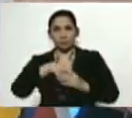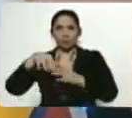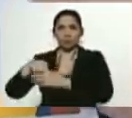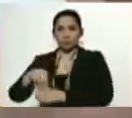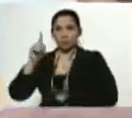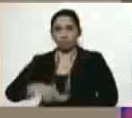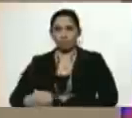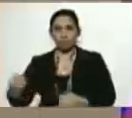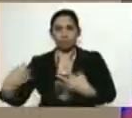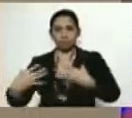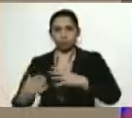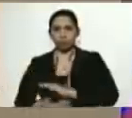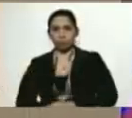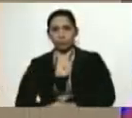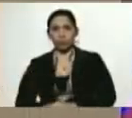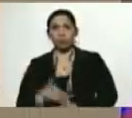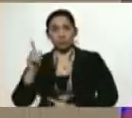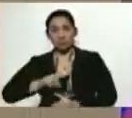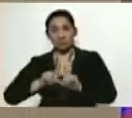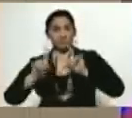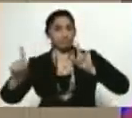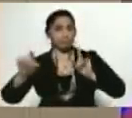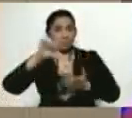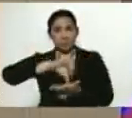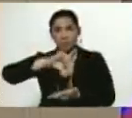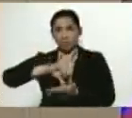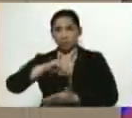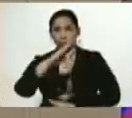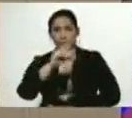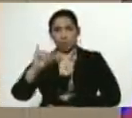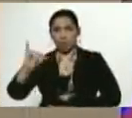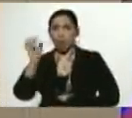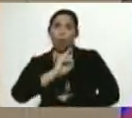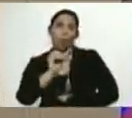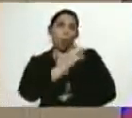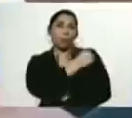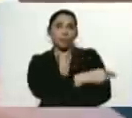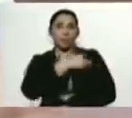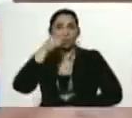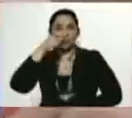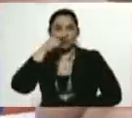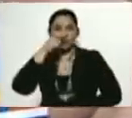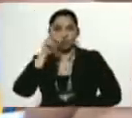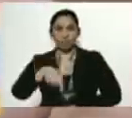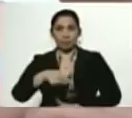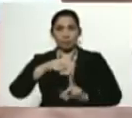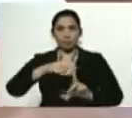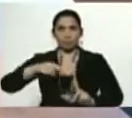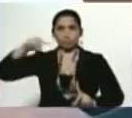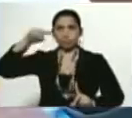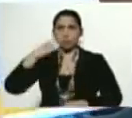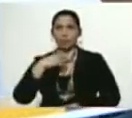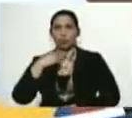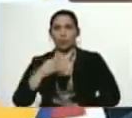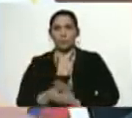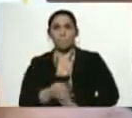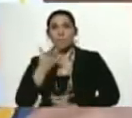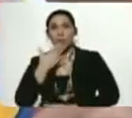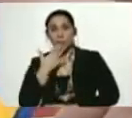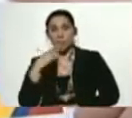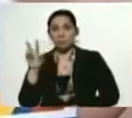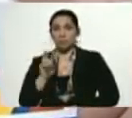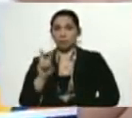resulten infectados pues serán aislados en centros de atención, en hospitales centinela. Y la curva roja es la curva de